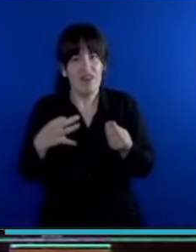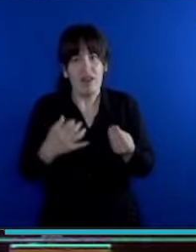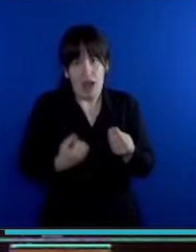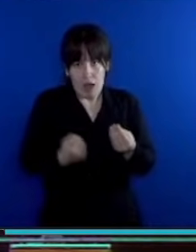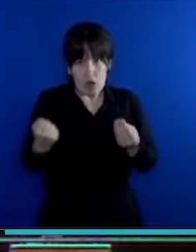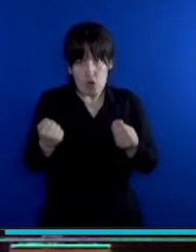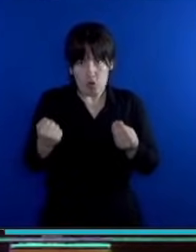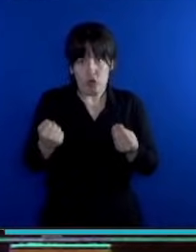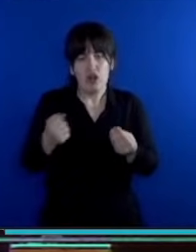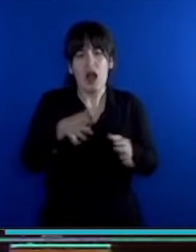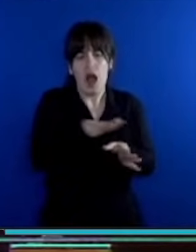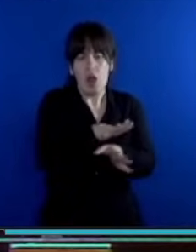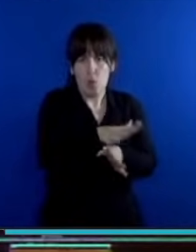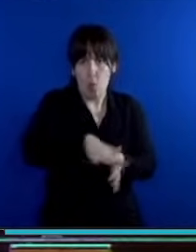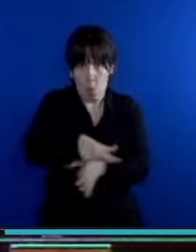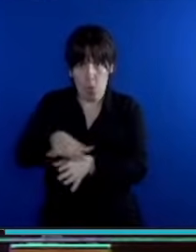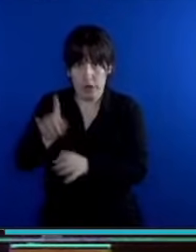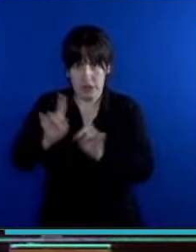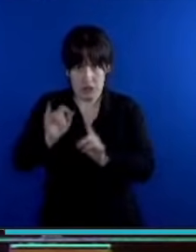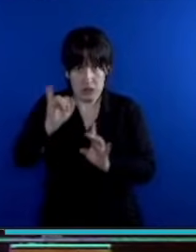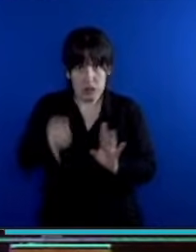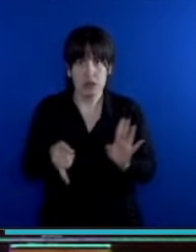en diversas áreas. Hemos estado